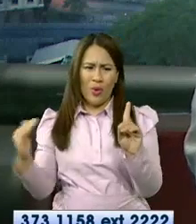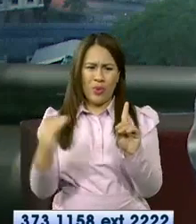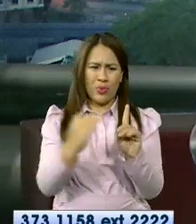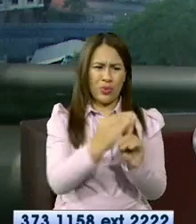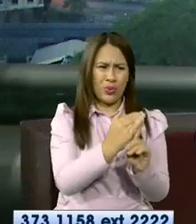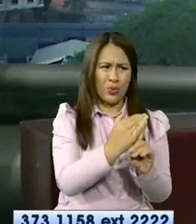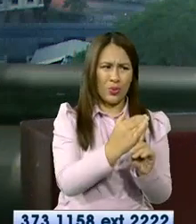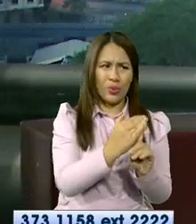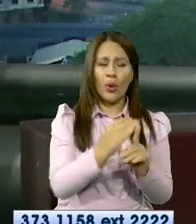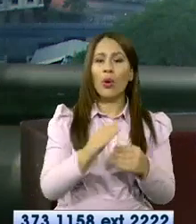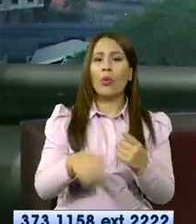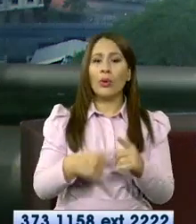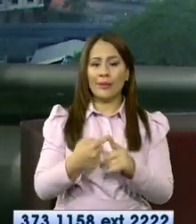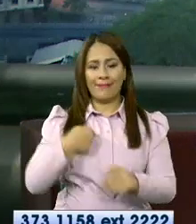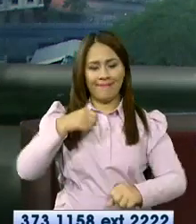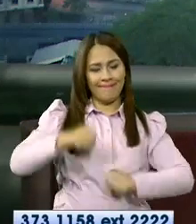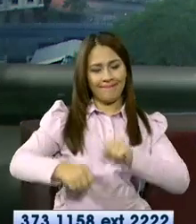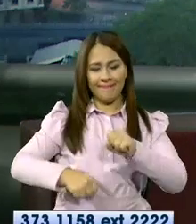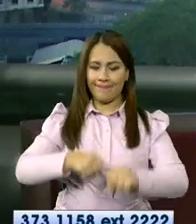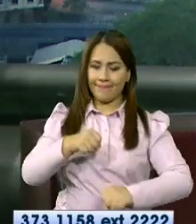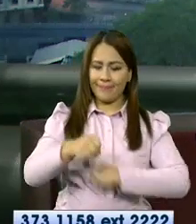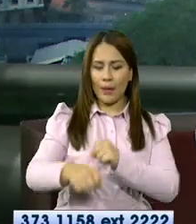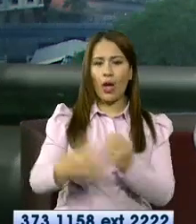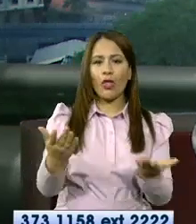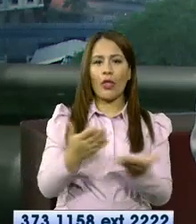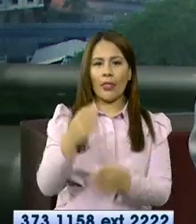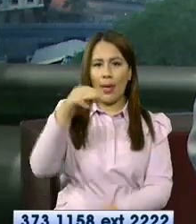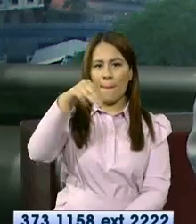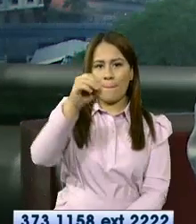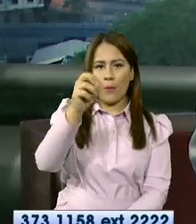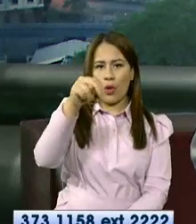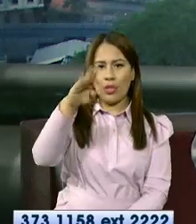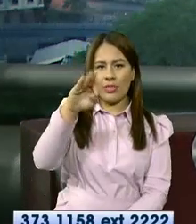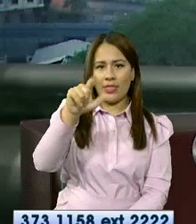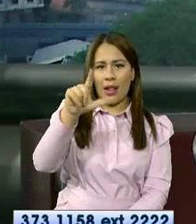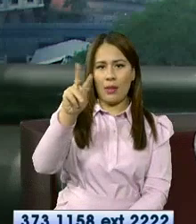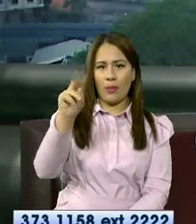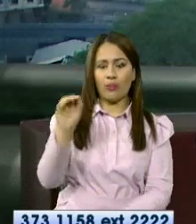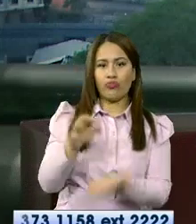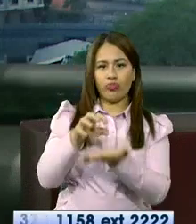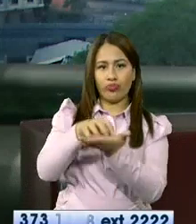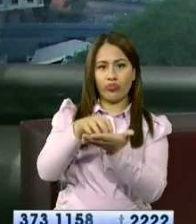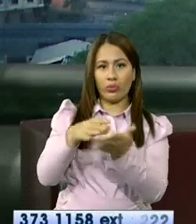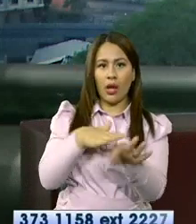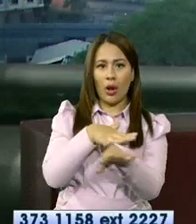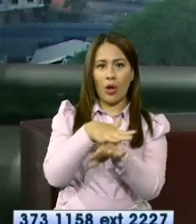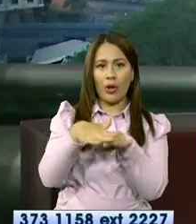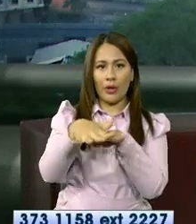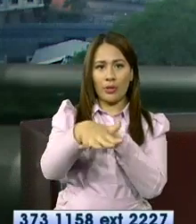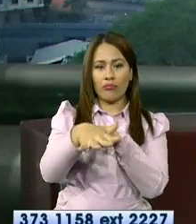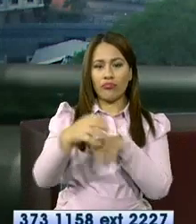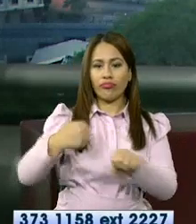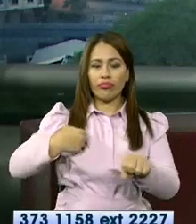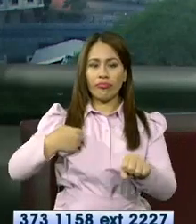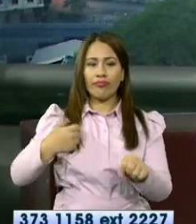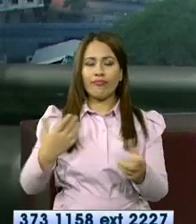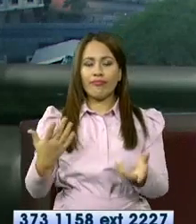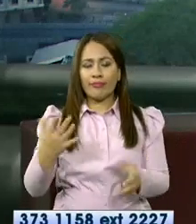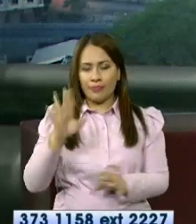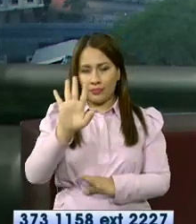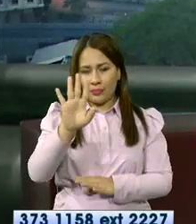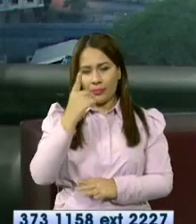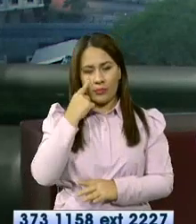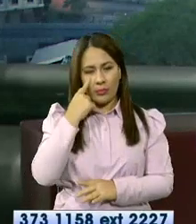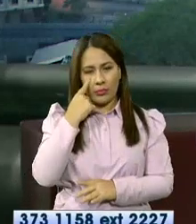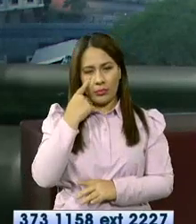cuando circulaba en su bicicleta por el cantón Montalvo en la provincia de Los Ríos. El conductor, a ver, voy